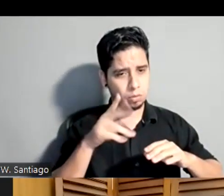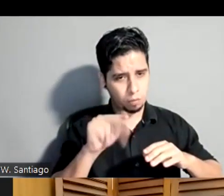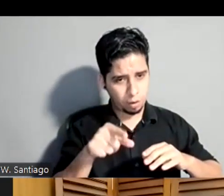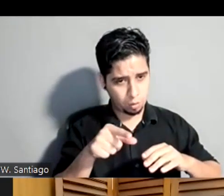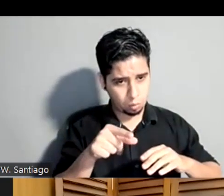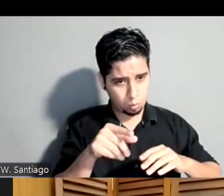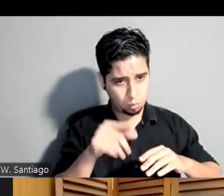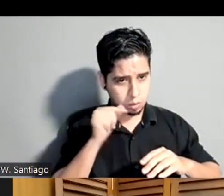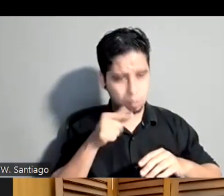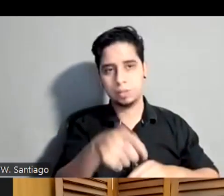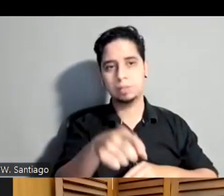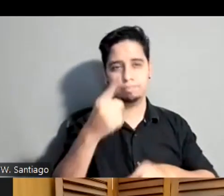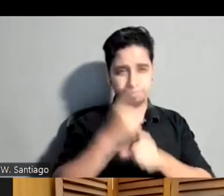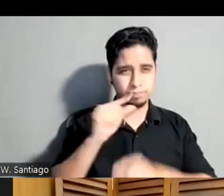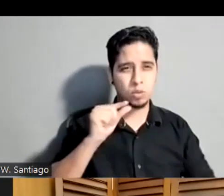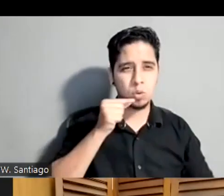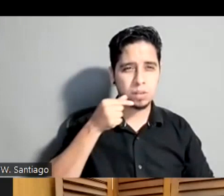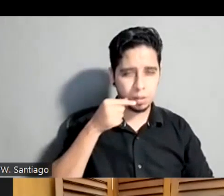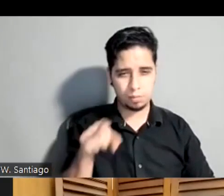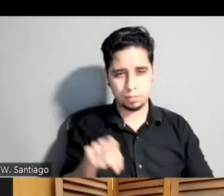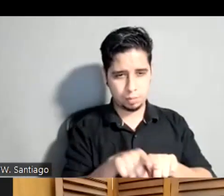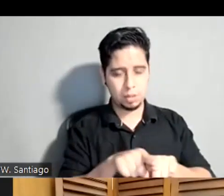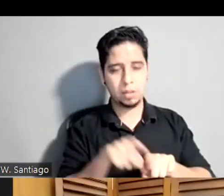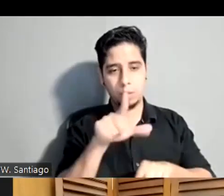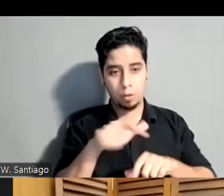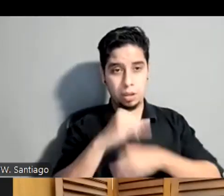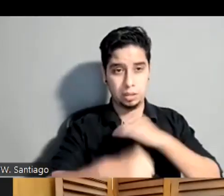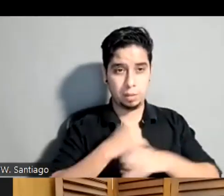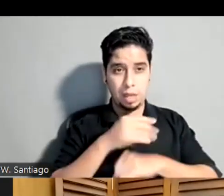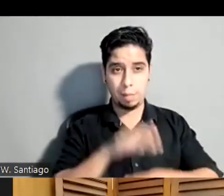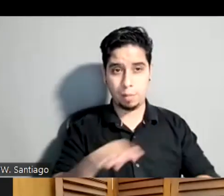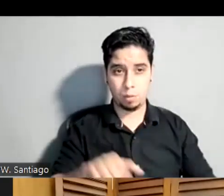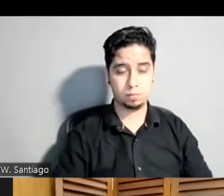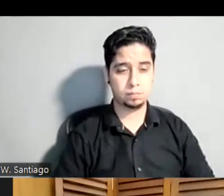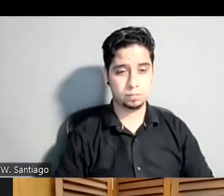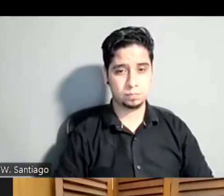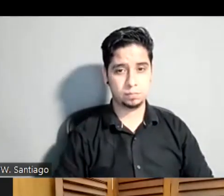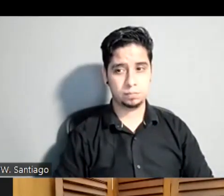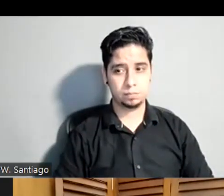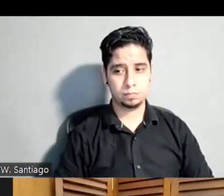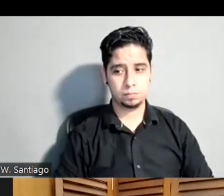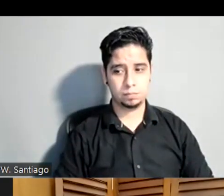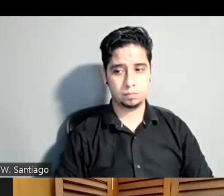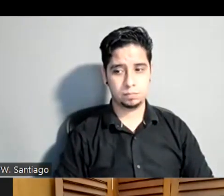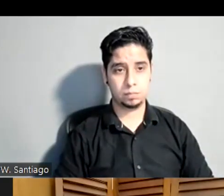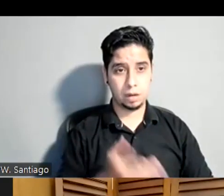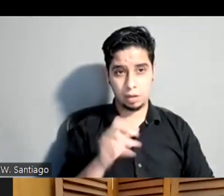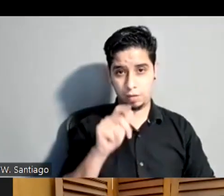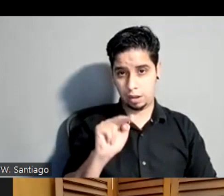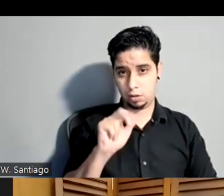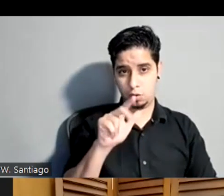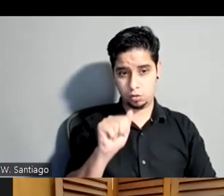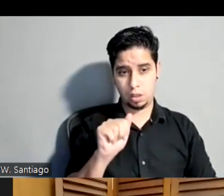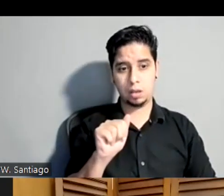En Guaynabo. Fue en Guaynabo, y después fuimos a la Interamericana de Bayamón. Sí. Allí estuvimos con Efraín Rosa.